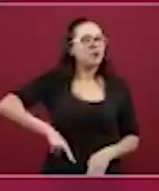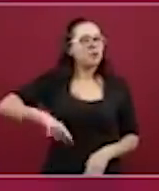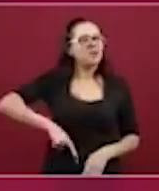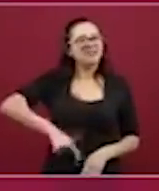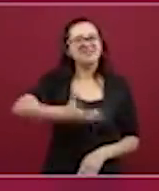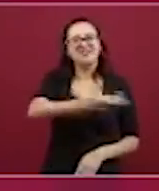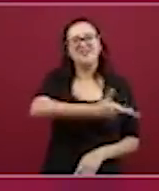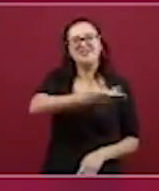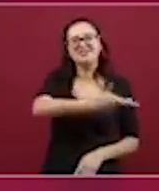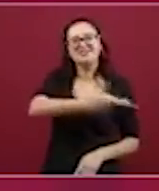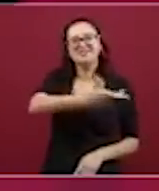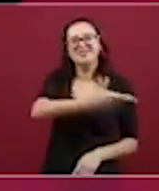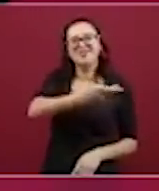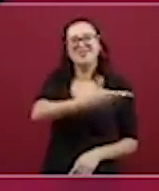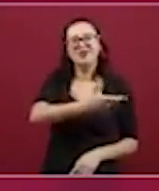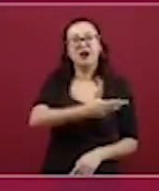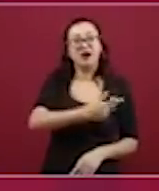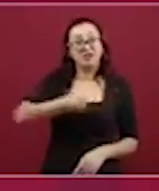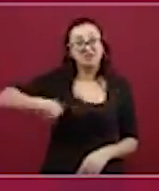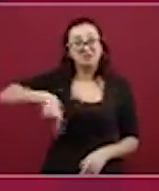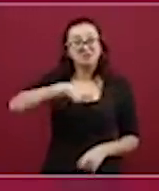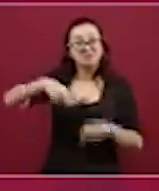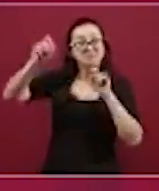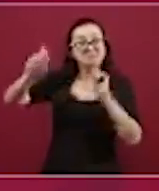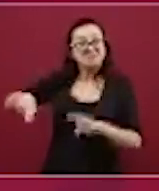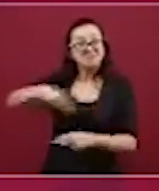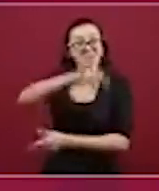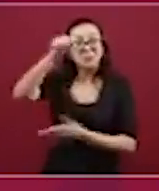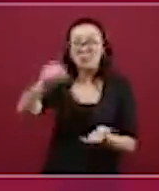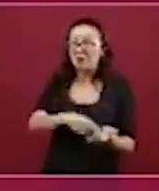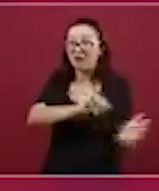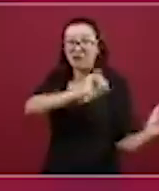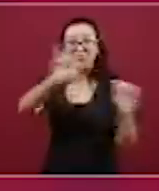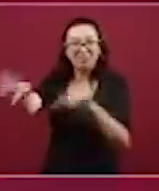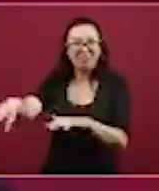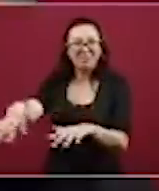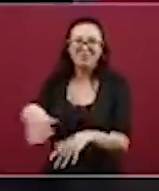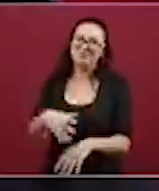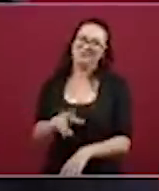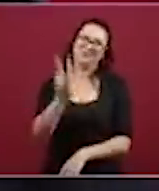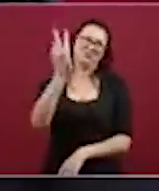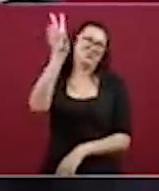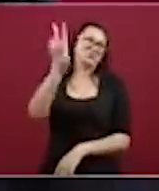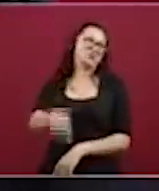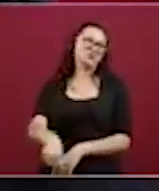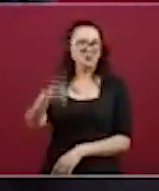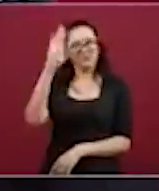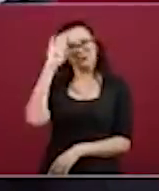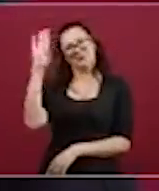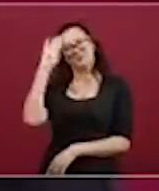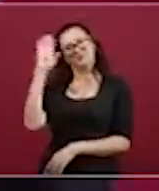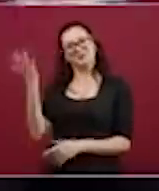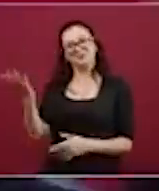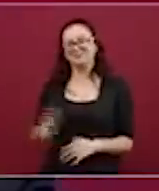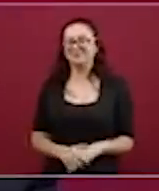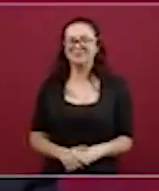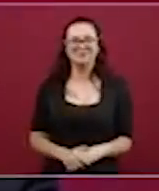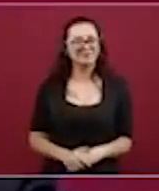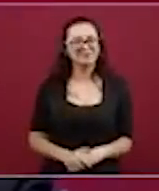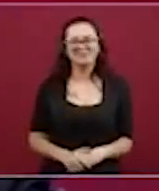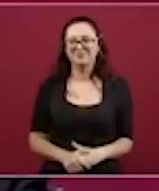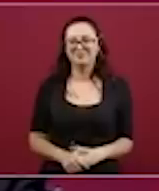educativa? ¿Cómo nosotros vamos hacer esas cosas. No, no